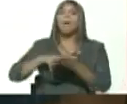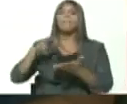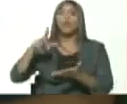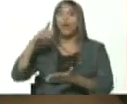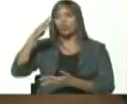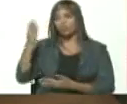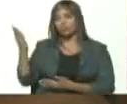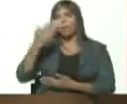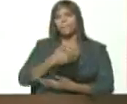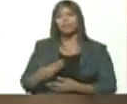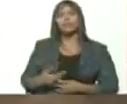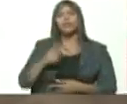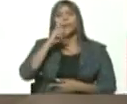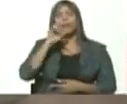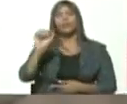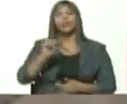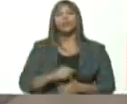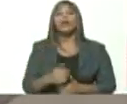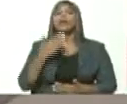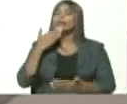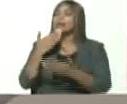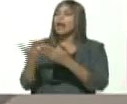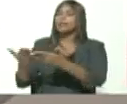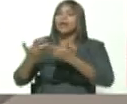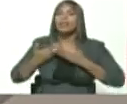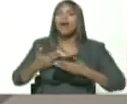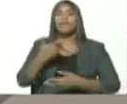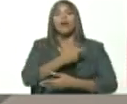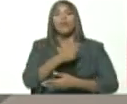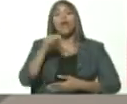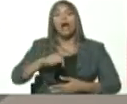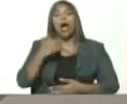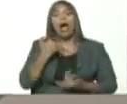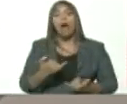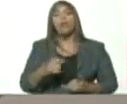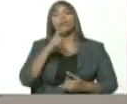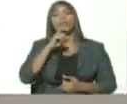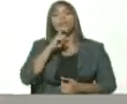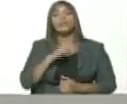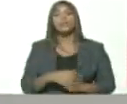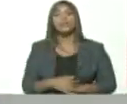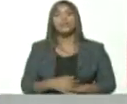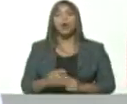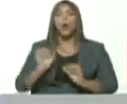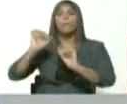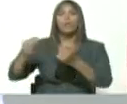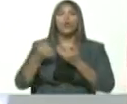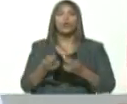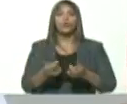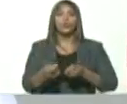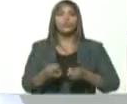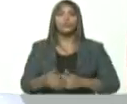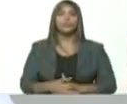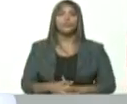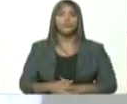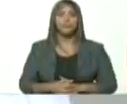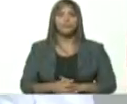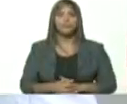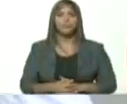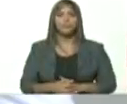Gracias, presidente, por garantizarnos esta vacuna, aún en estos momentos difíciles de bloqueo económico.